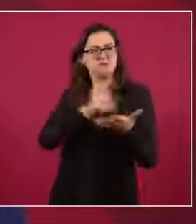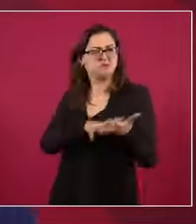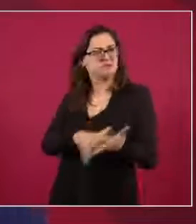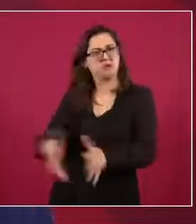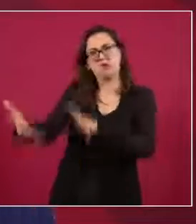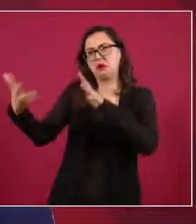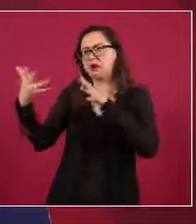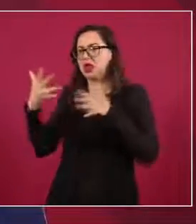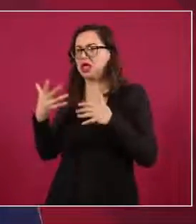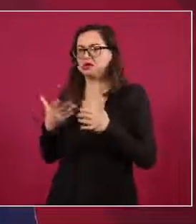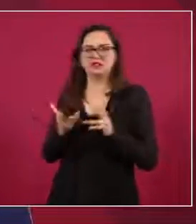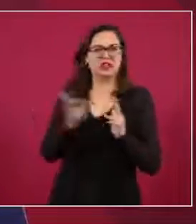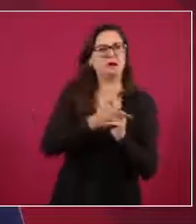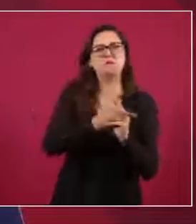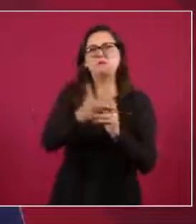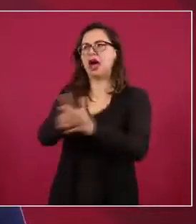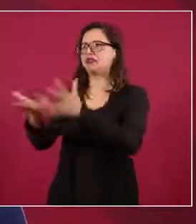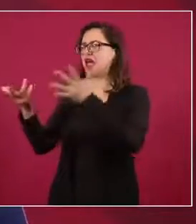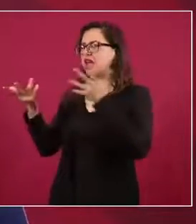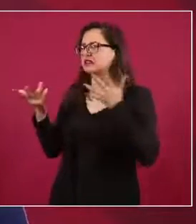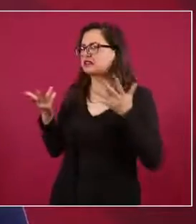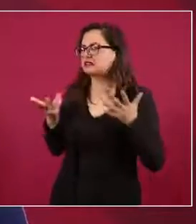¿cómo han crecido los homicidios?